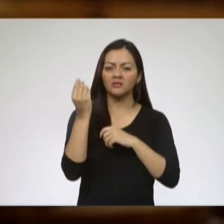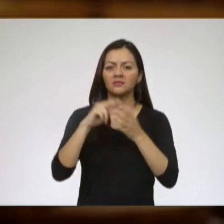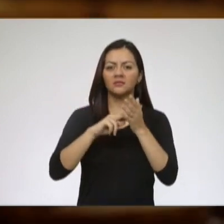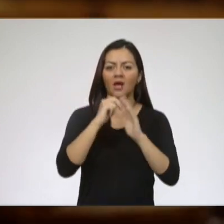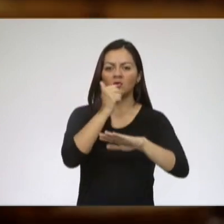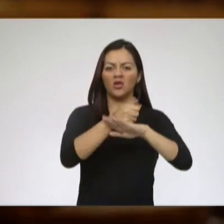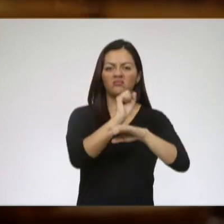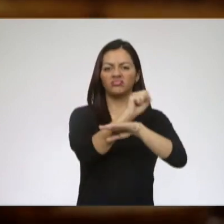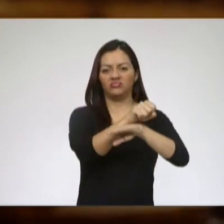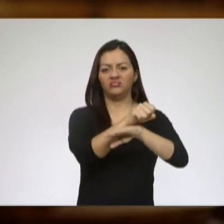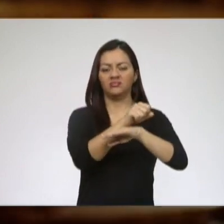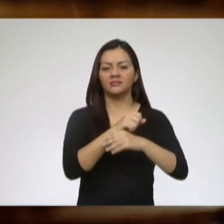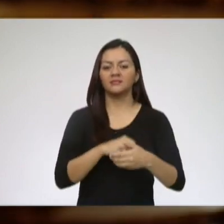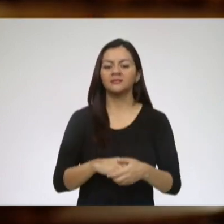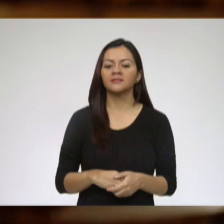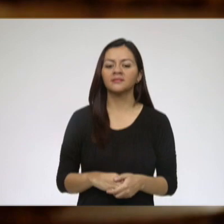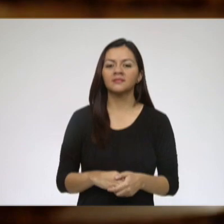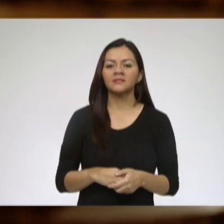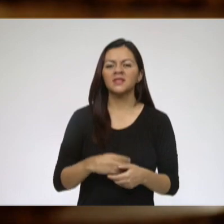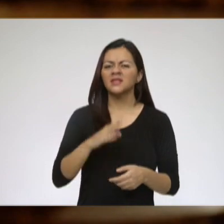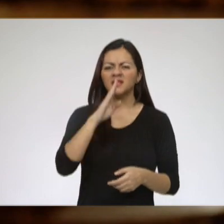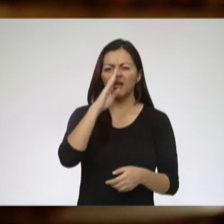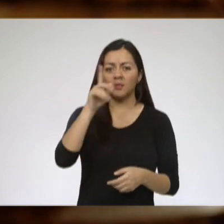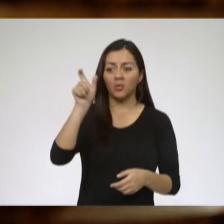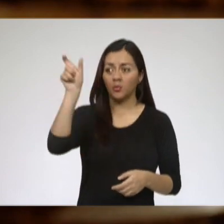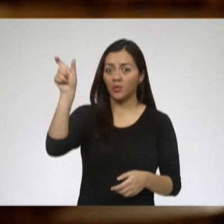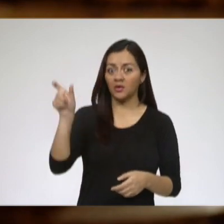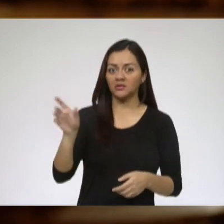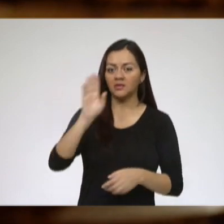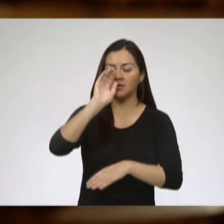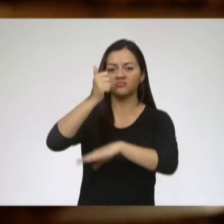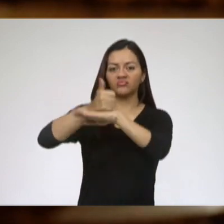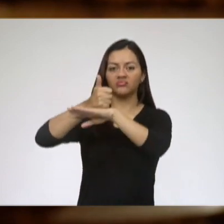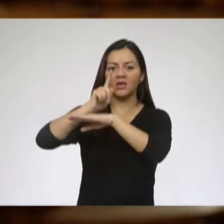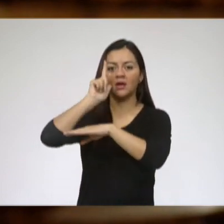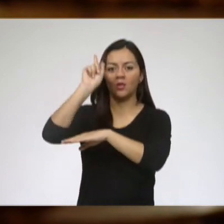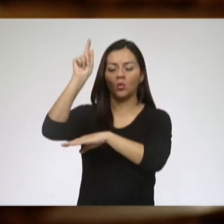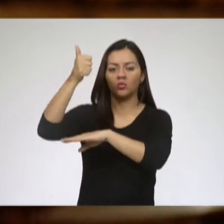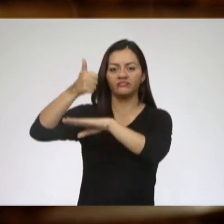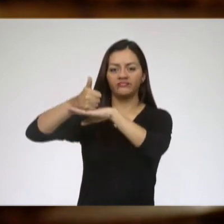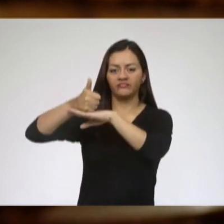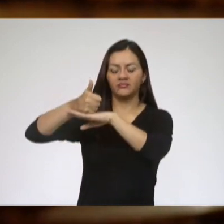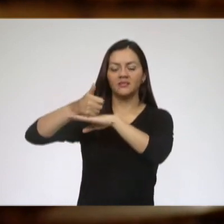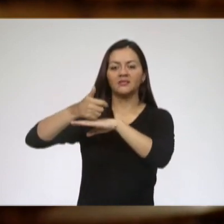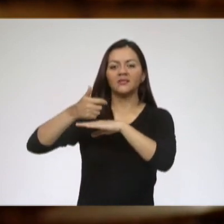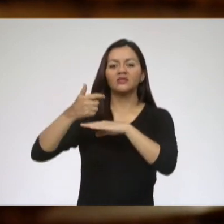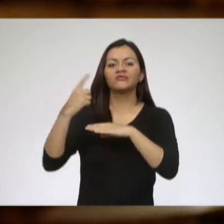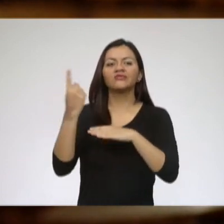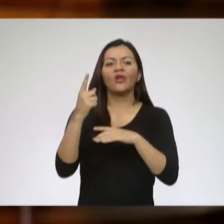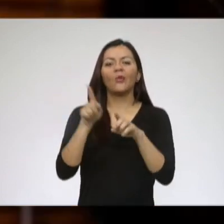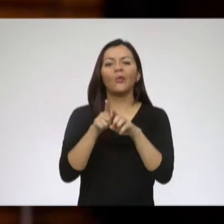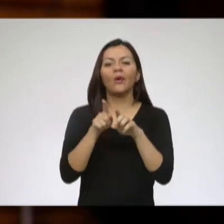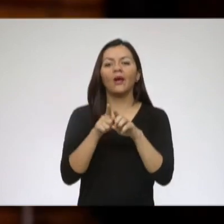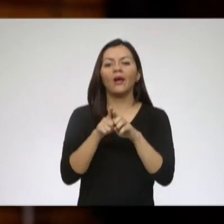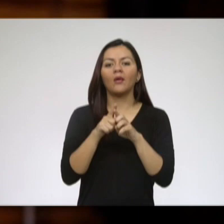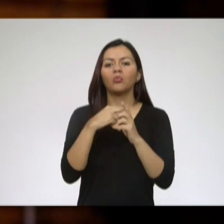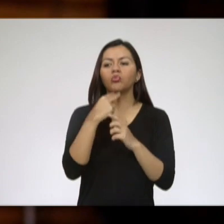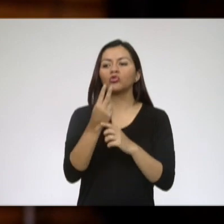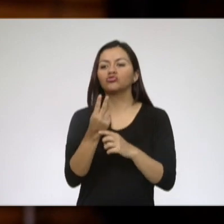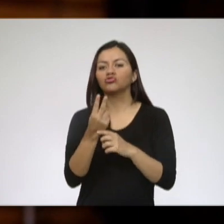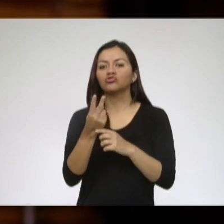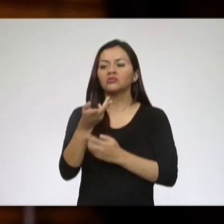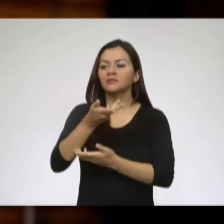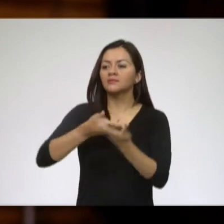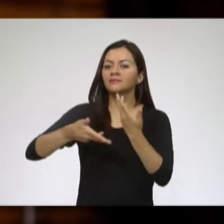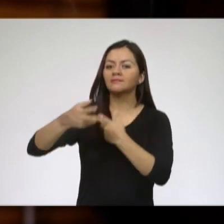autoridad. Siempre hay una persona que prácticamente dirige, que está al mando. Entonces, no es como si se repartieran la voz, o sea,